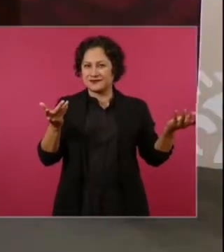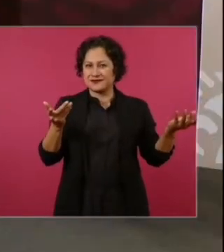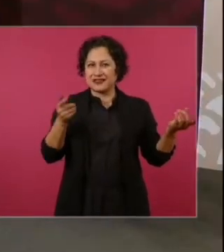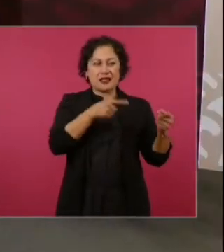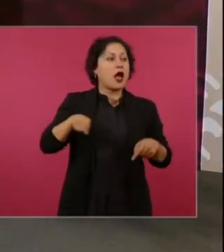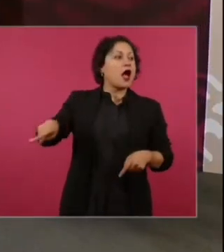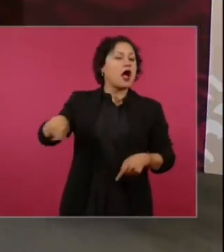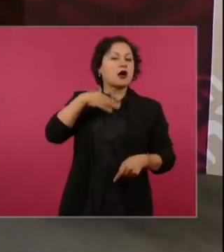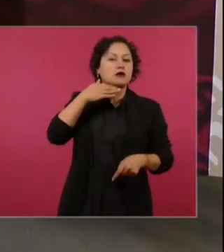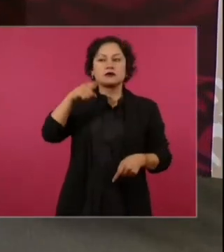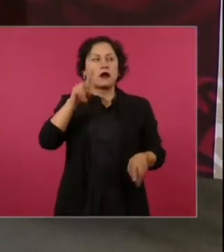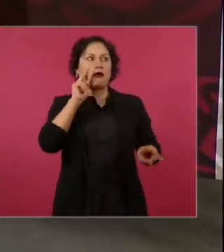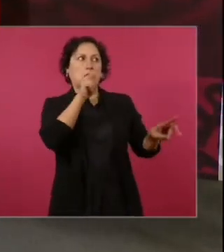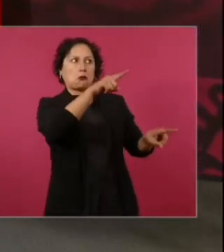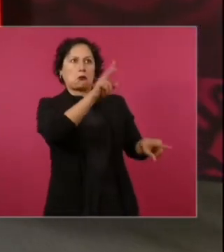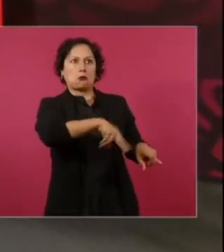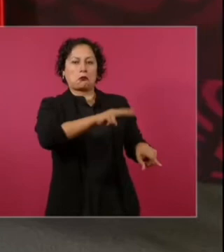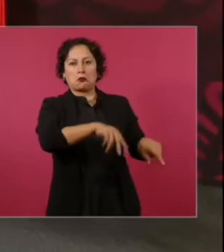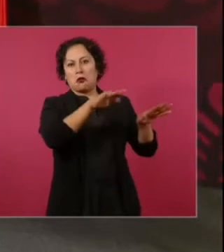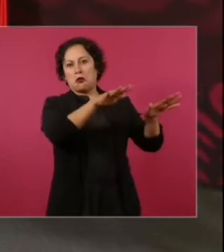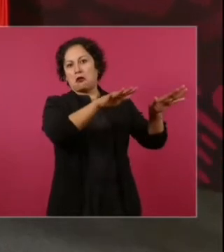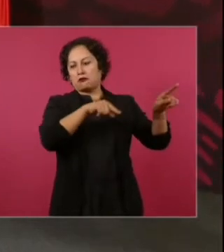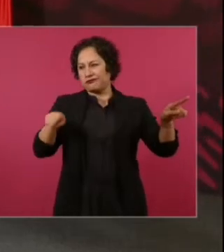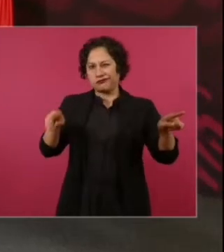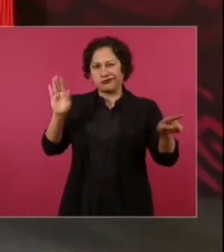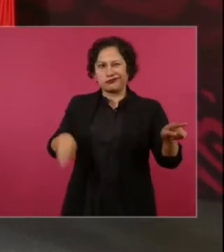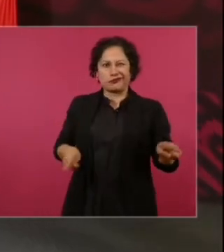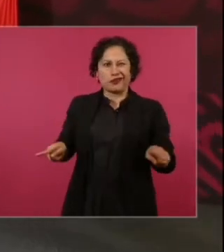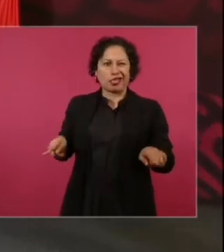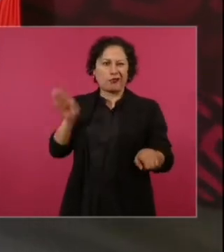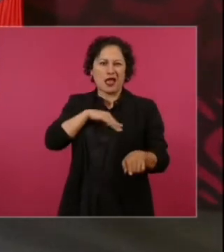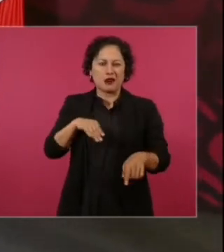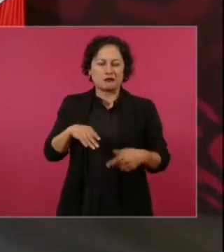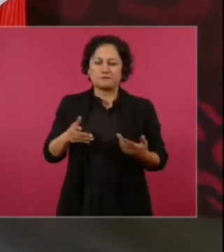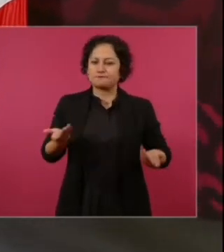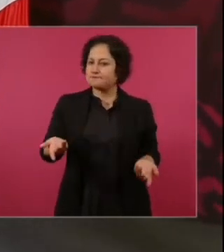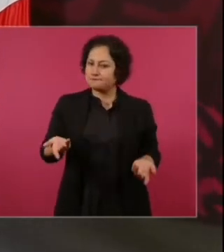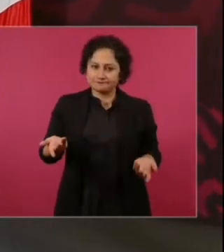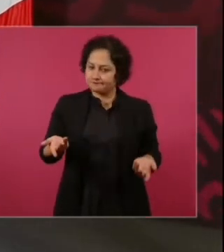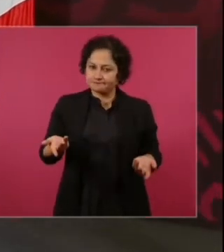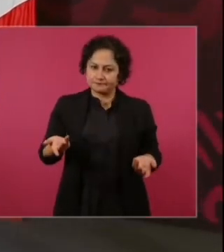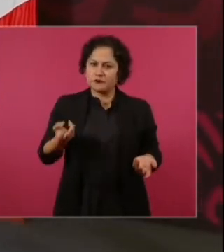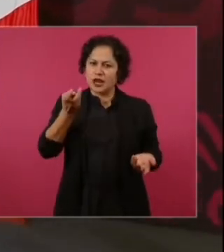su respetabilidad. Todo eso afortunadamente ya está cambiando.